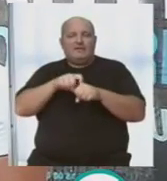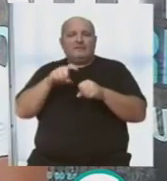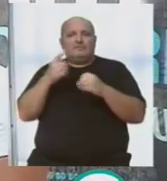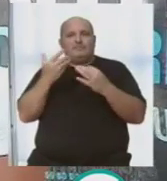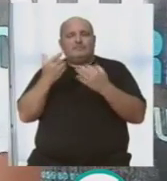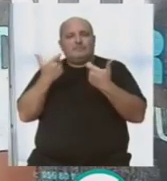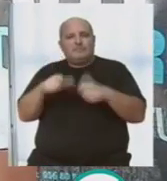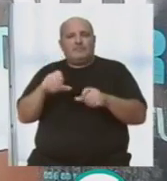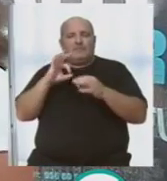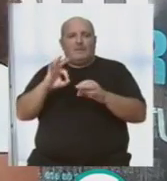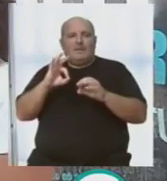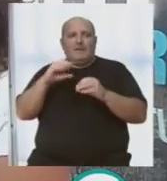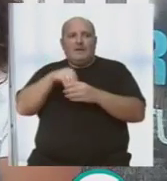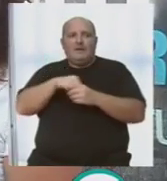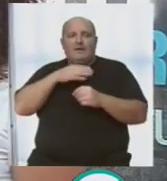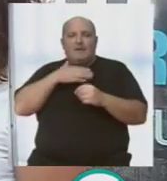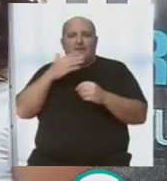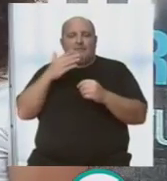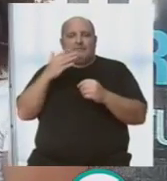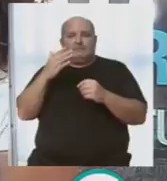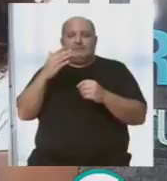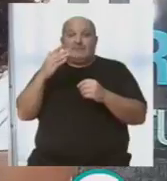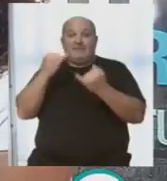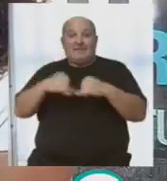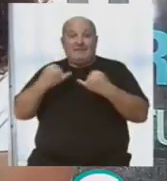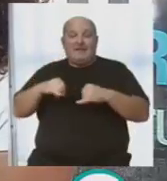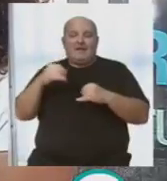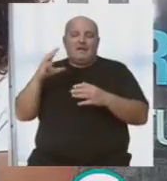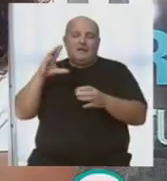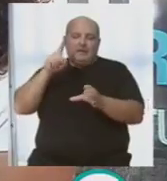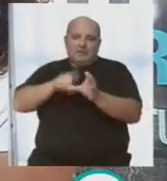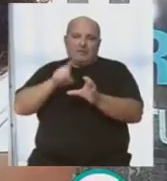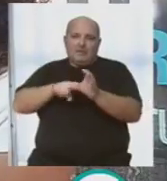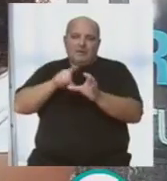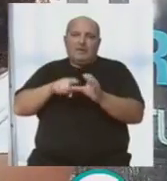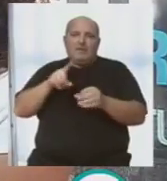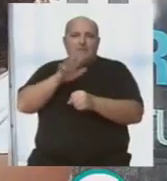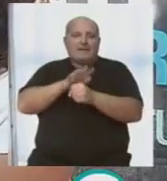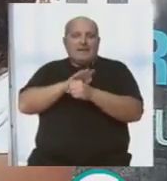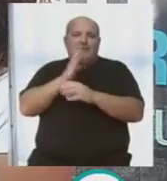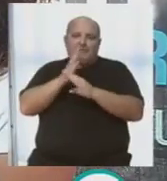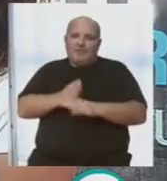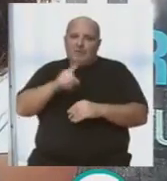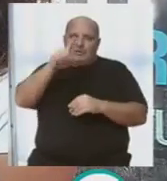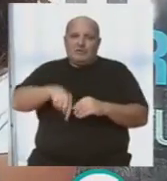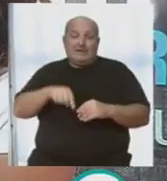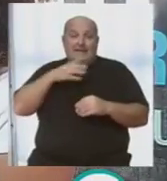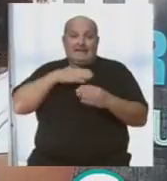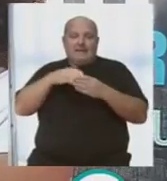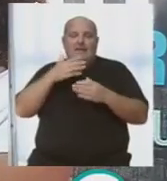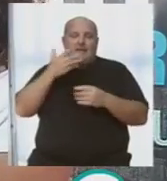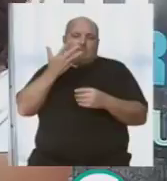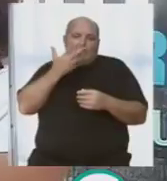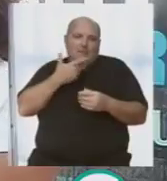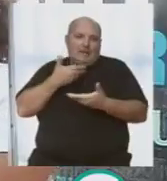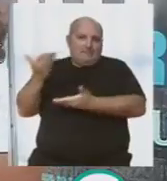hemos hecho el día grande por aquello de señalarlo con el meridio de Janeiro. Pero que va a estar presente no solamente en los martes de carnaval, sino en todo lo que vamos a hacer a lo largo del año que ya te irá